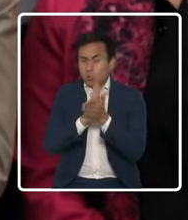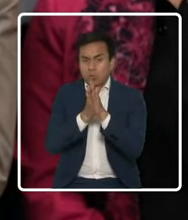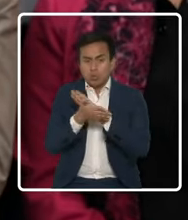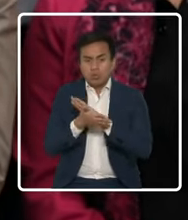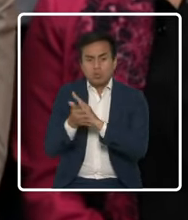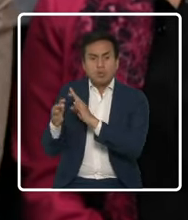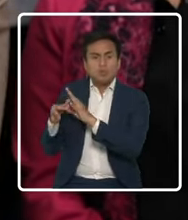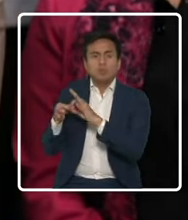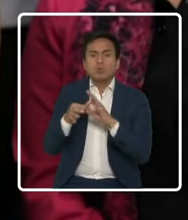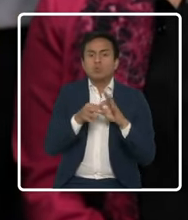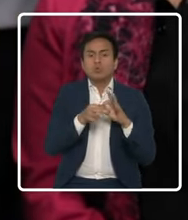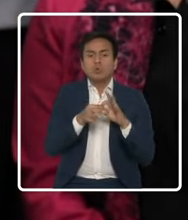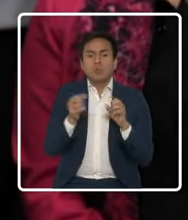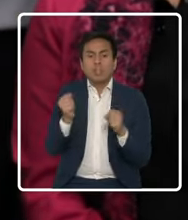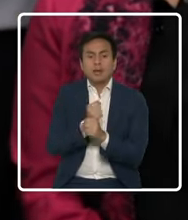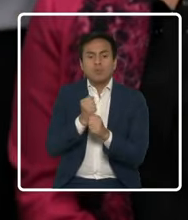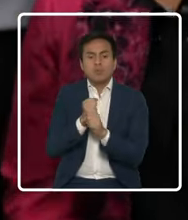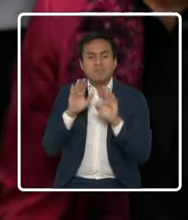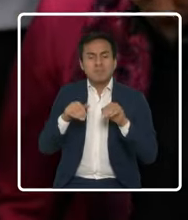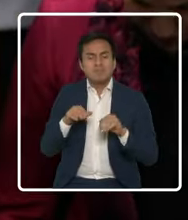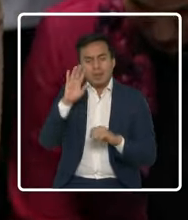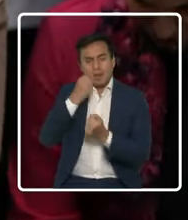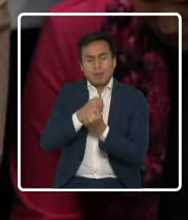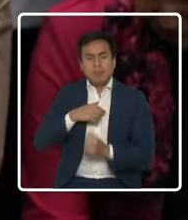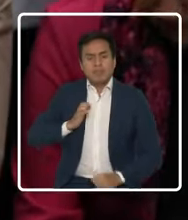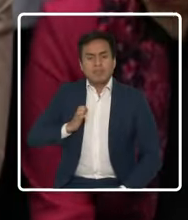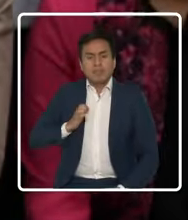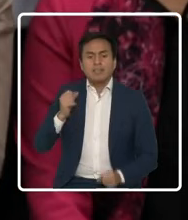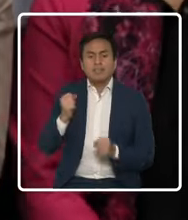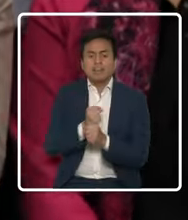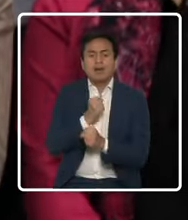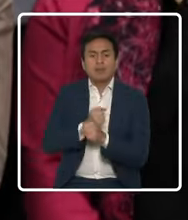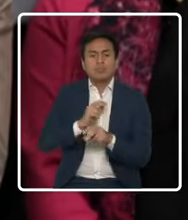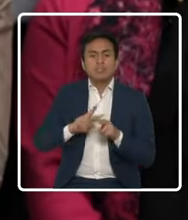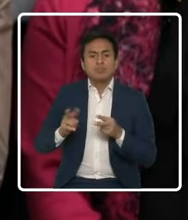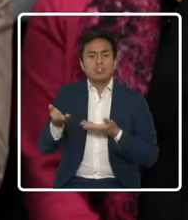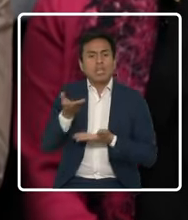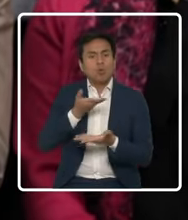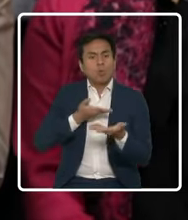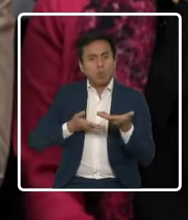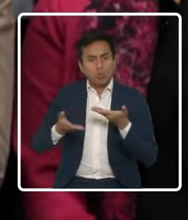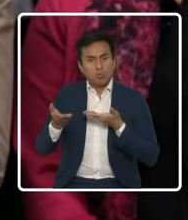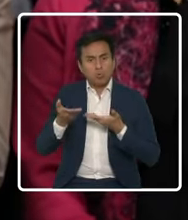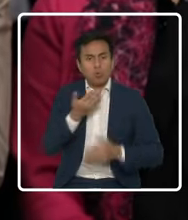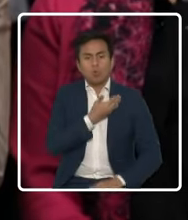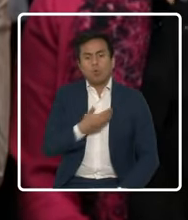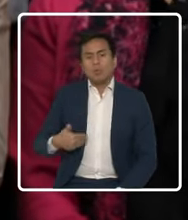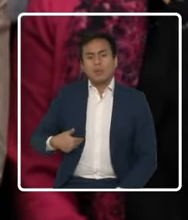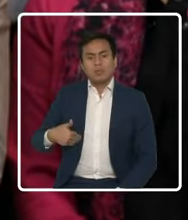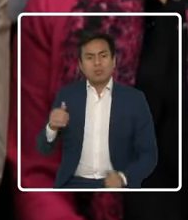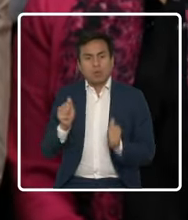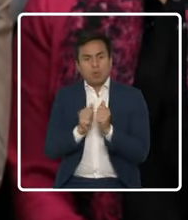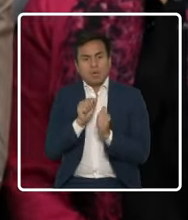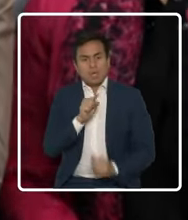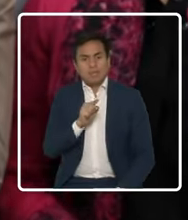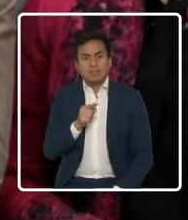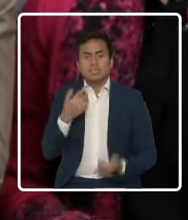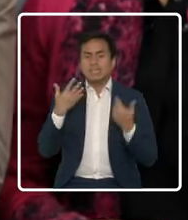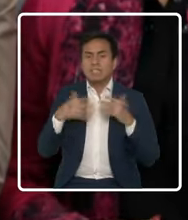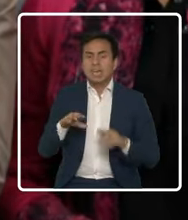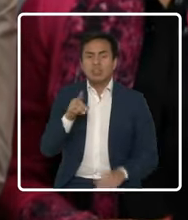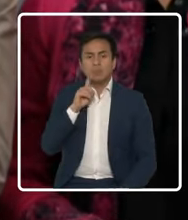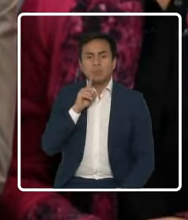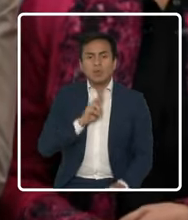en todos ellos, producto de la labor de las mismas policías y del trabajo que hemos hecho en conjunto como gobierno con ellas, hemos